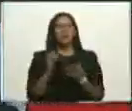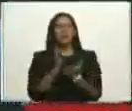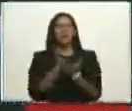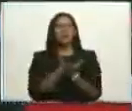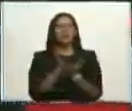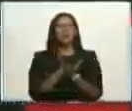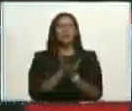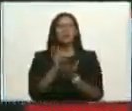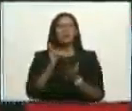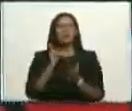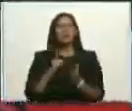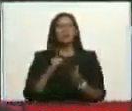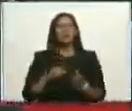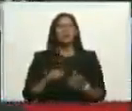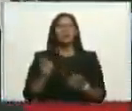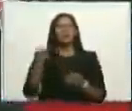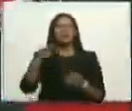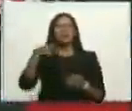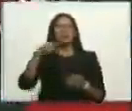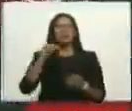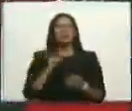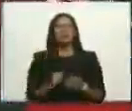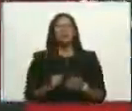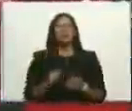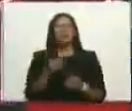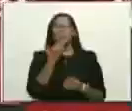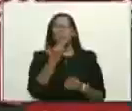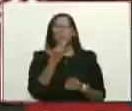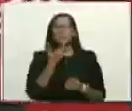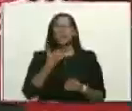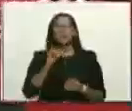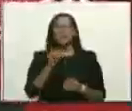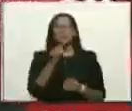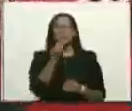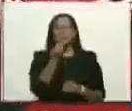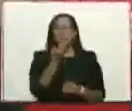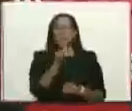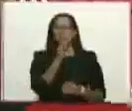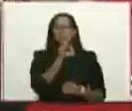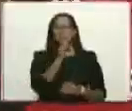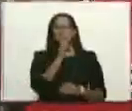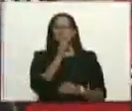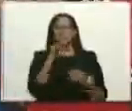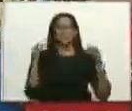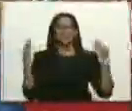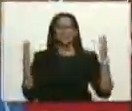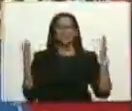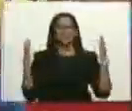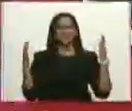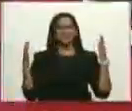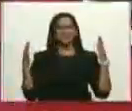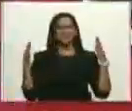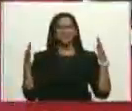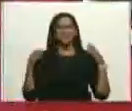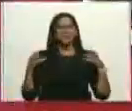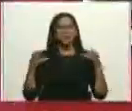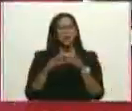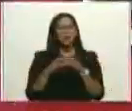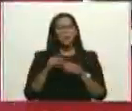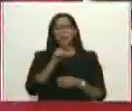debieron haber estado en el gran polo patriótico. Muy pronto habrá buenas noticias. Y agrupar gente nueva.